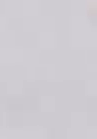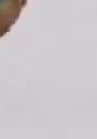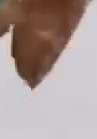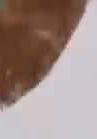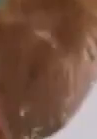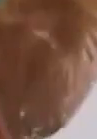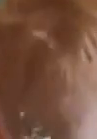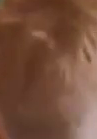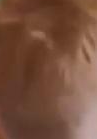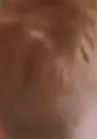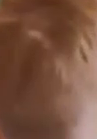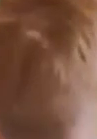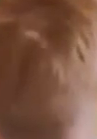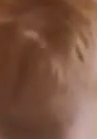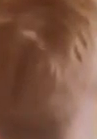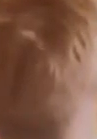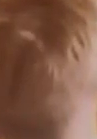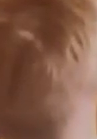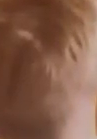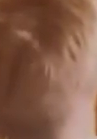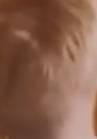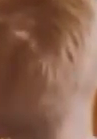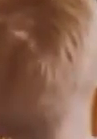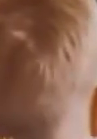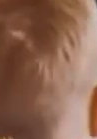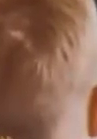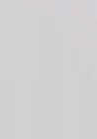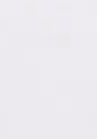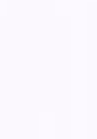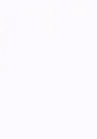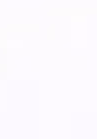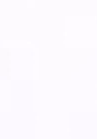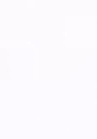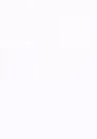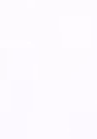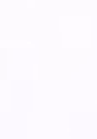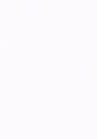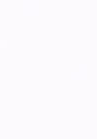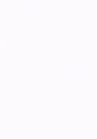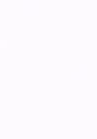A continuación, comunicación y lenguaje, tercero primaria.